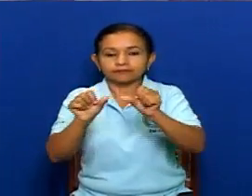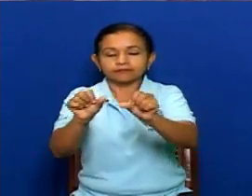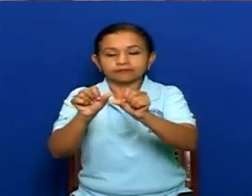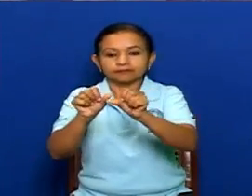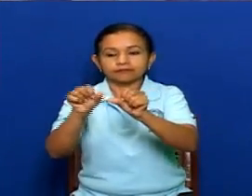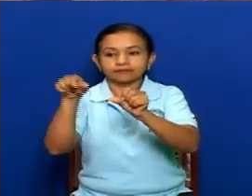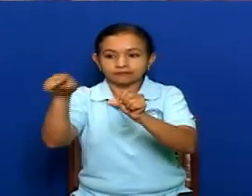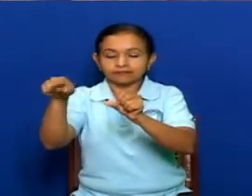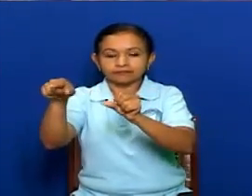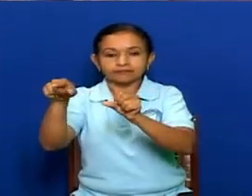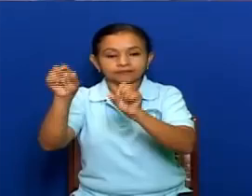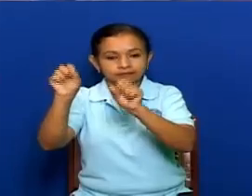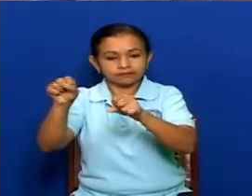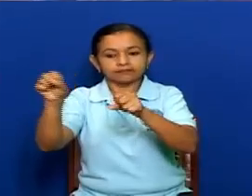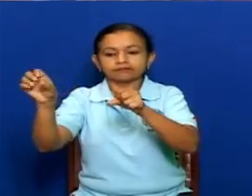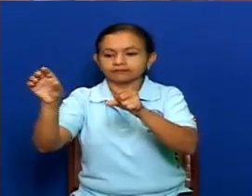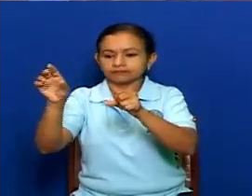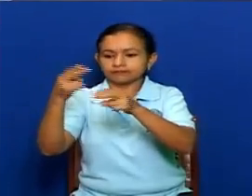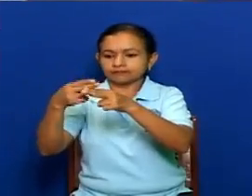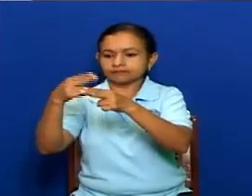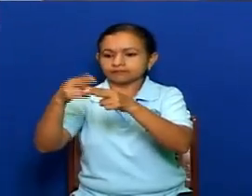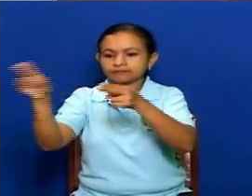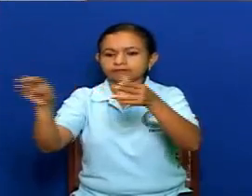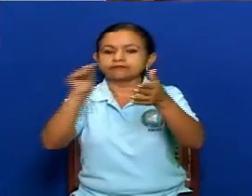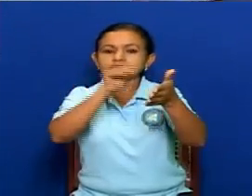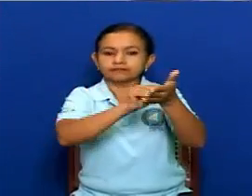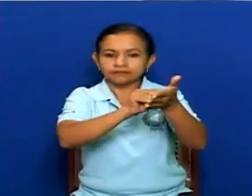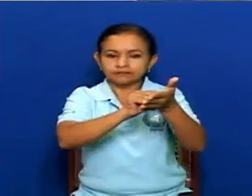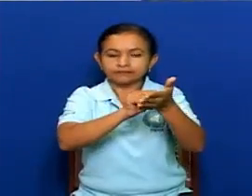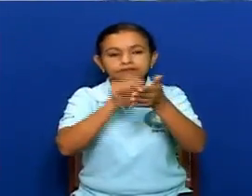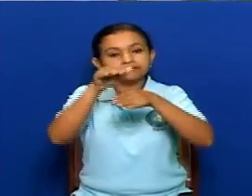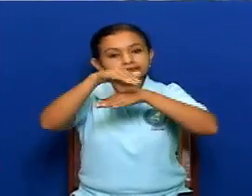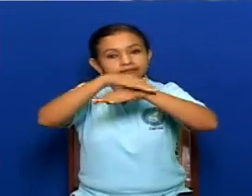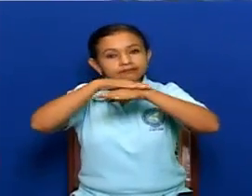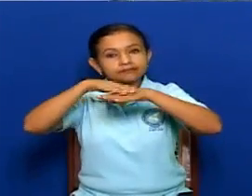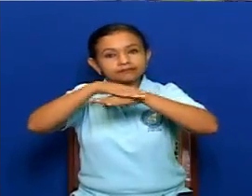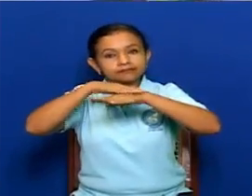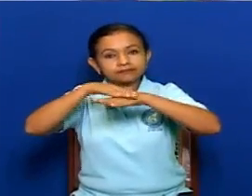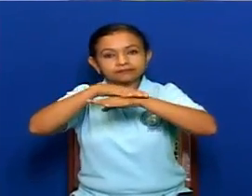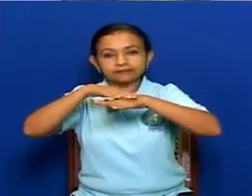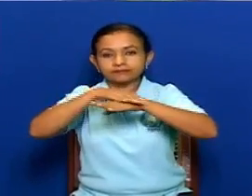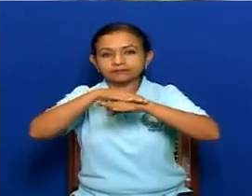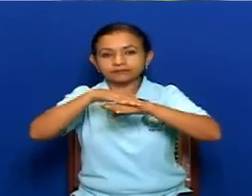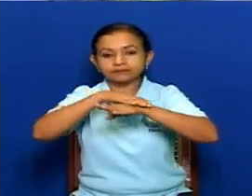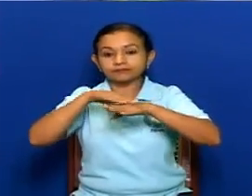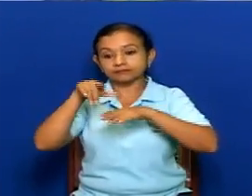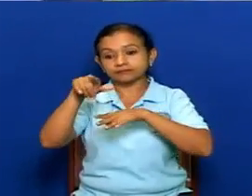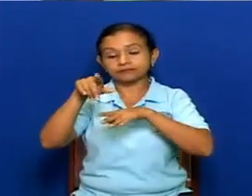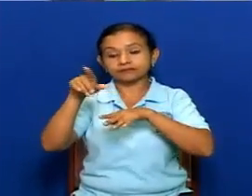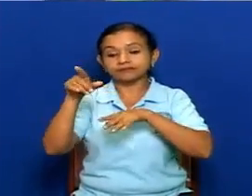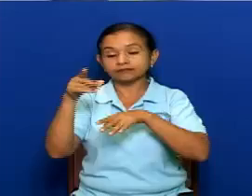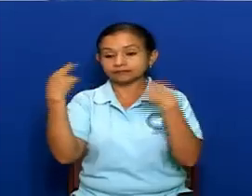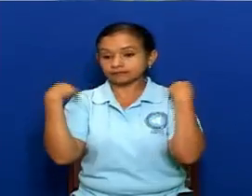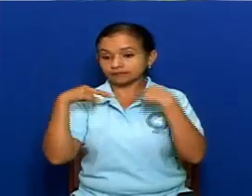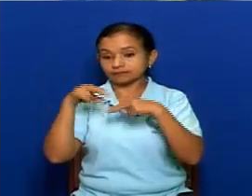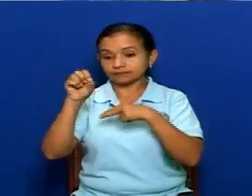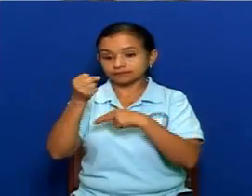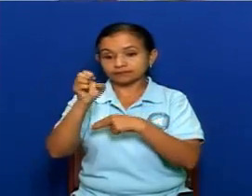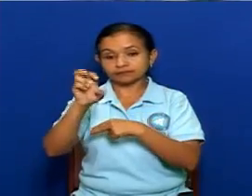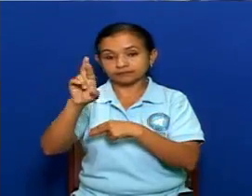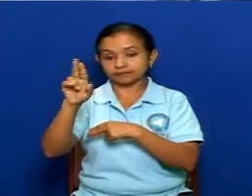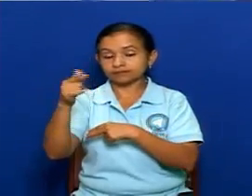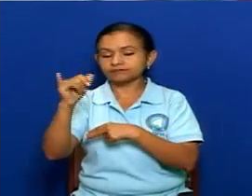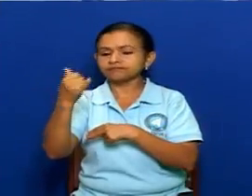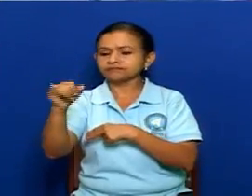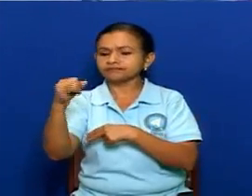esos compañeros fueron acreditados aquí, pidieron el permiso, le dimos al profesor Mercado, sí, le vamos a dar la pauta, nuestras